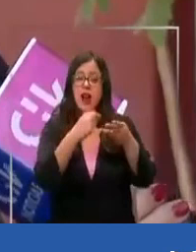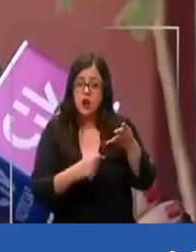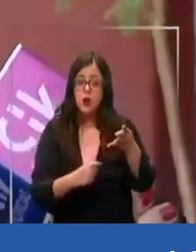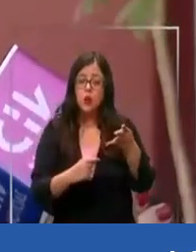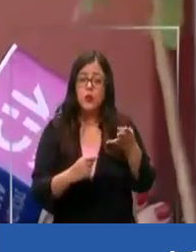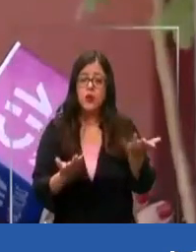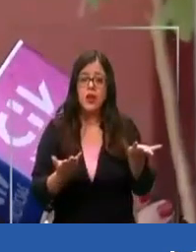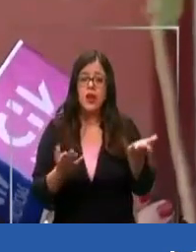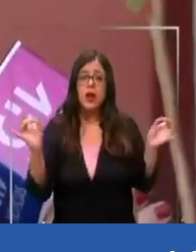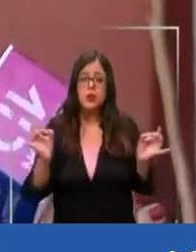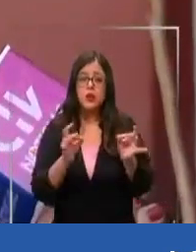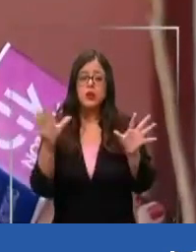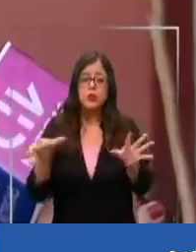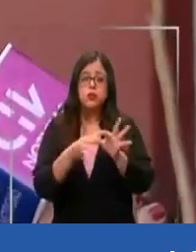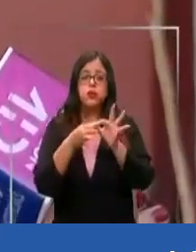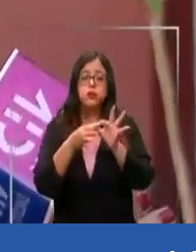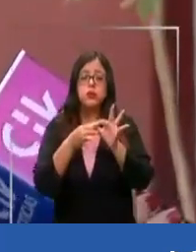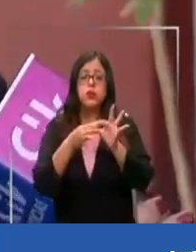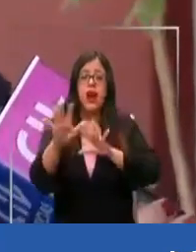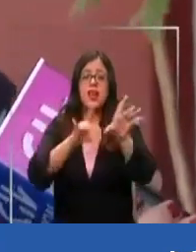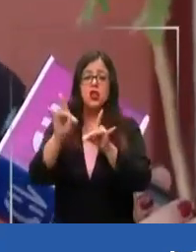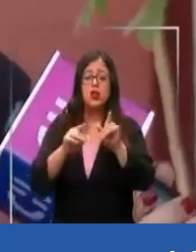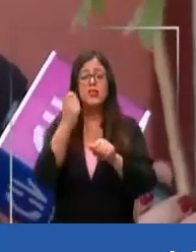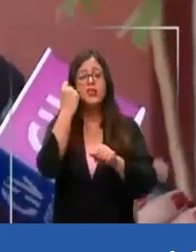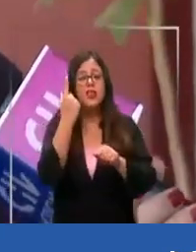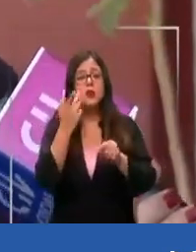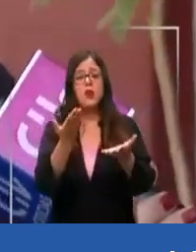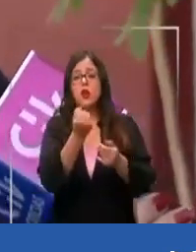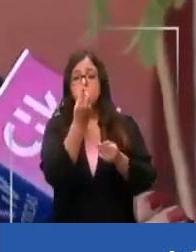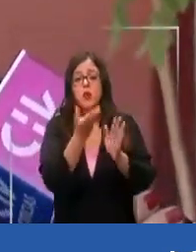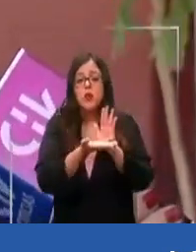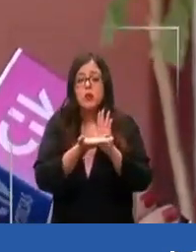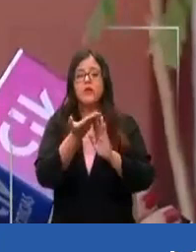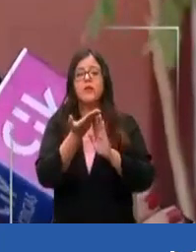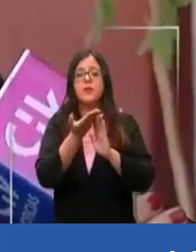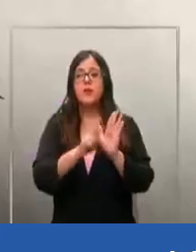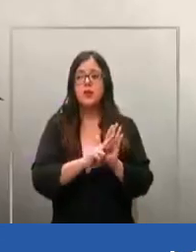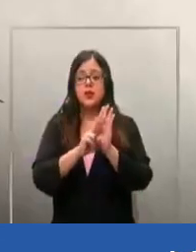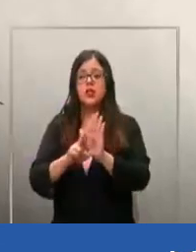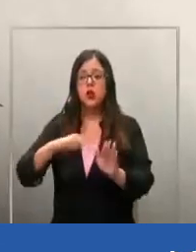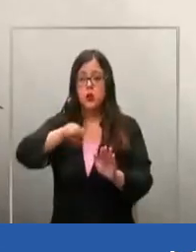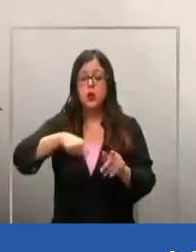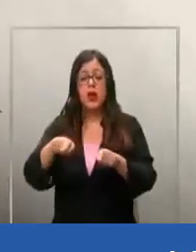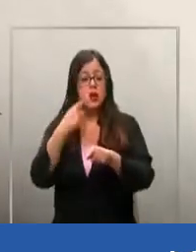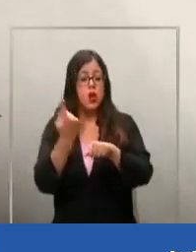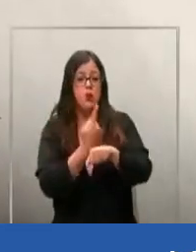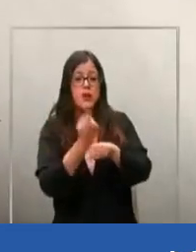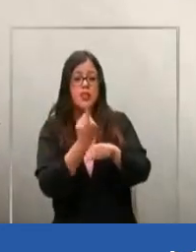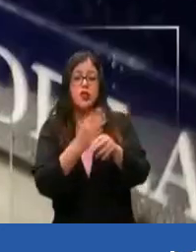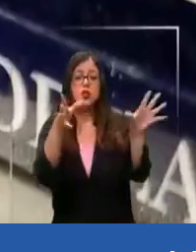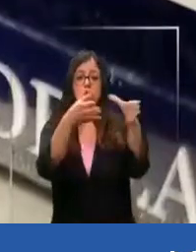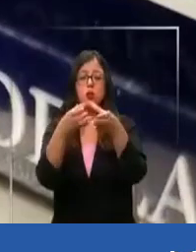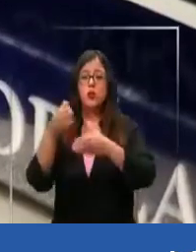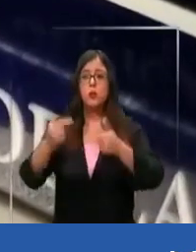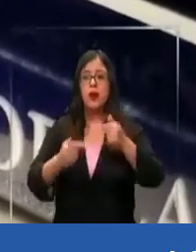la posibilidad de asistir juntos a las elecciones. Todos sabemos que numéricamente va a aumentar nuestra representación. Conversaciones en curso en los